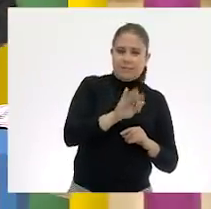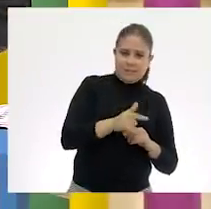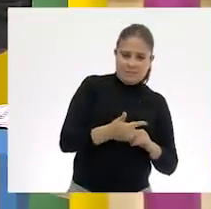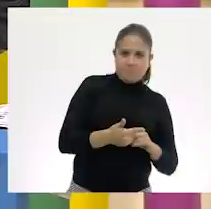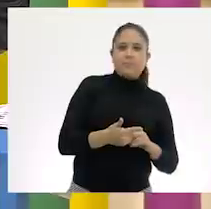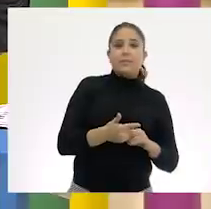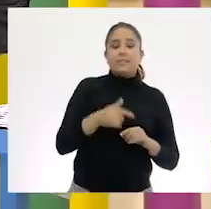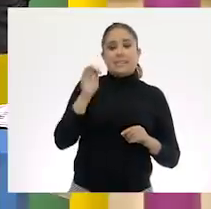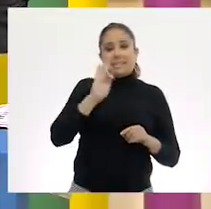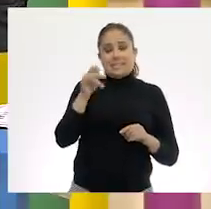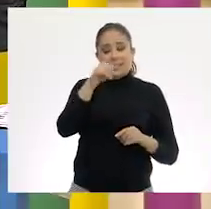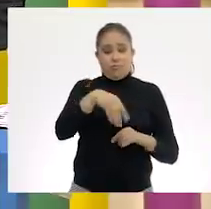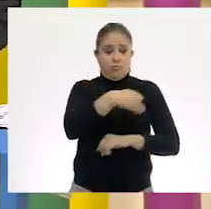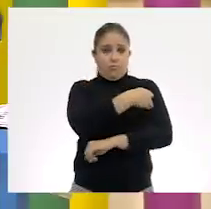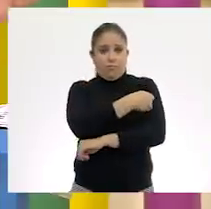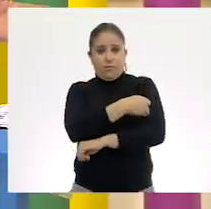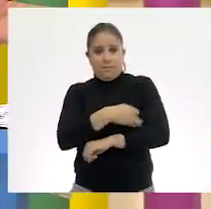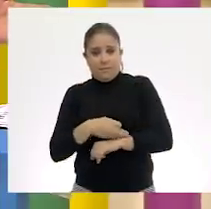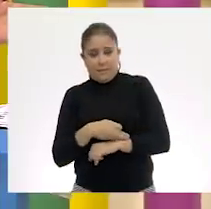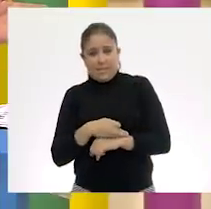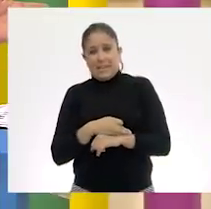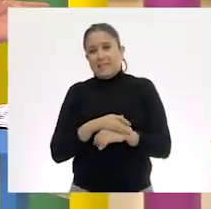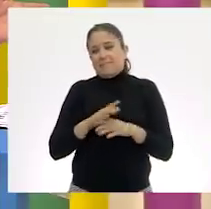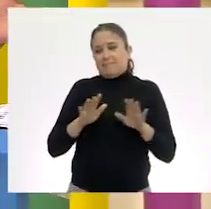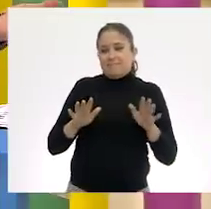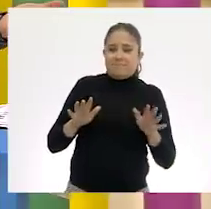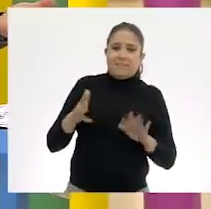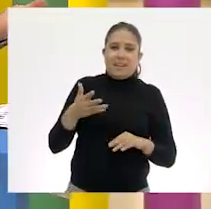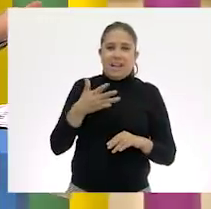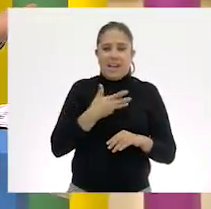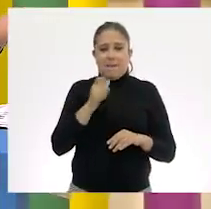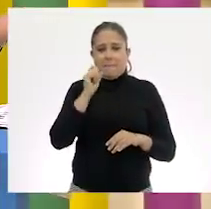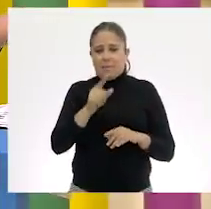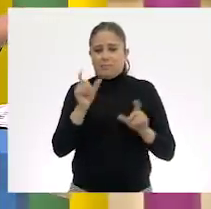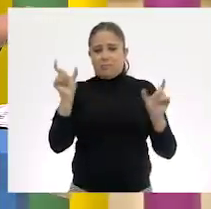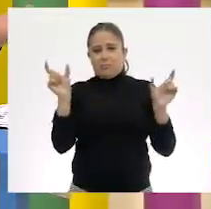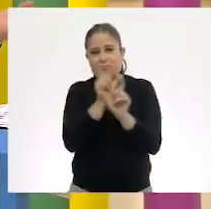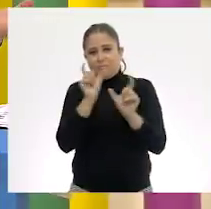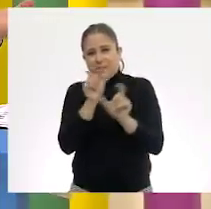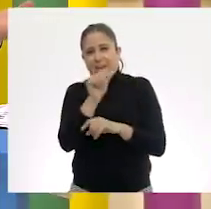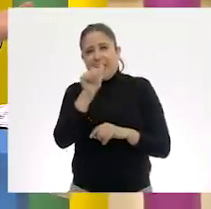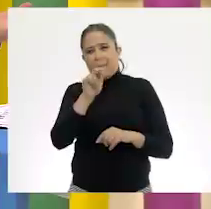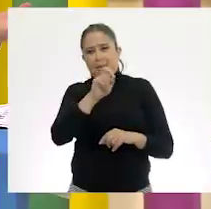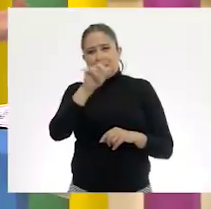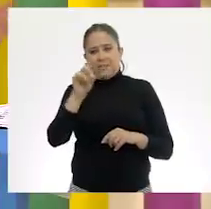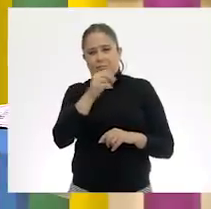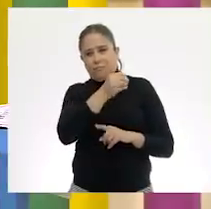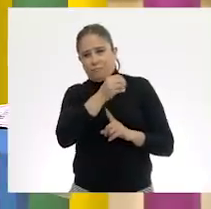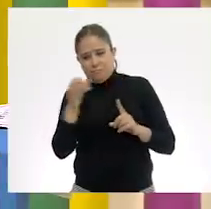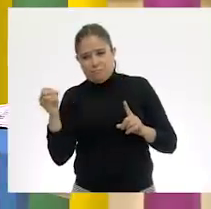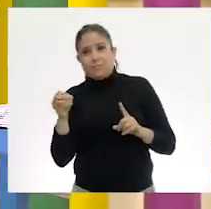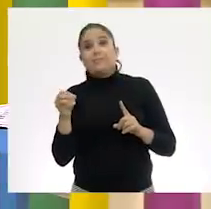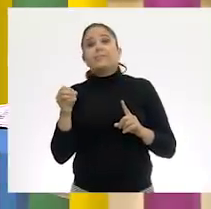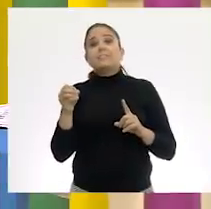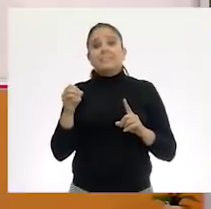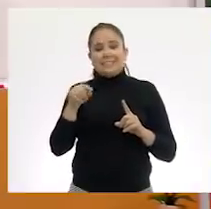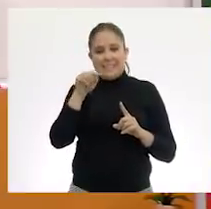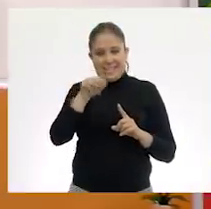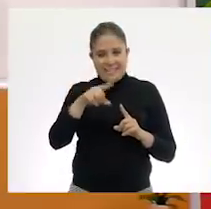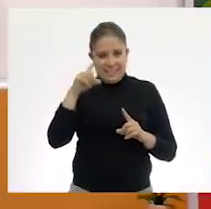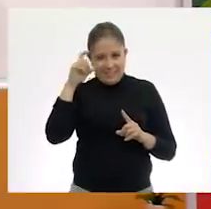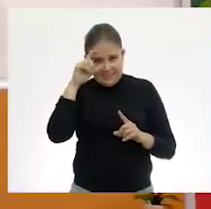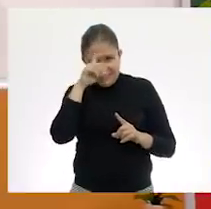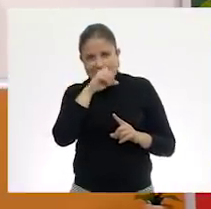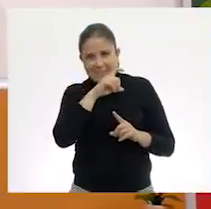Si nuestros familiares normalmente tienen los mismos apellidos, ¿verdad? Justamente. Entonces, y es ahí donde se complica un